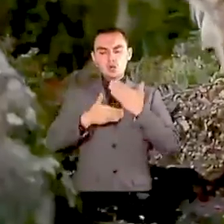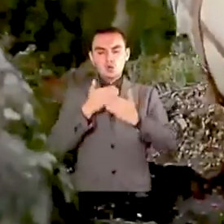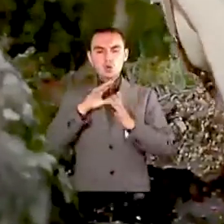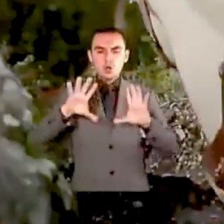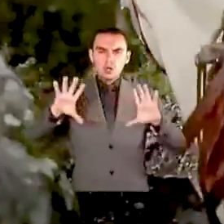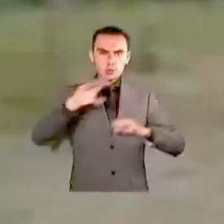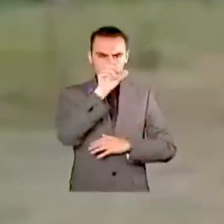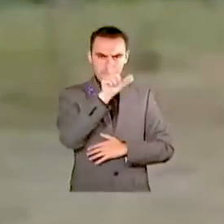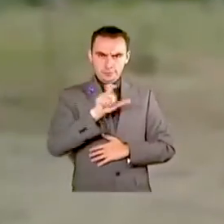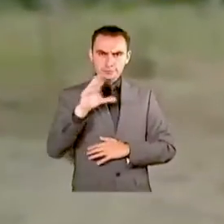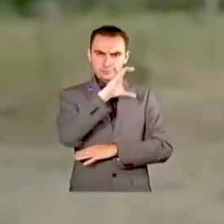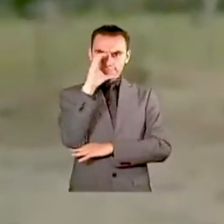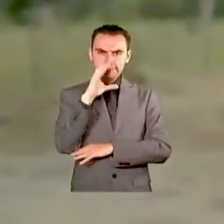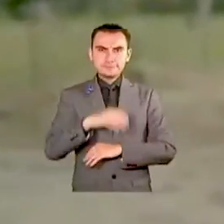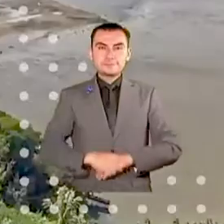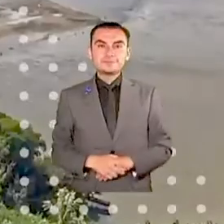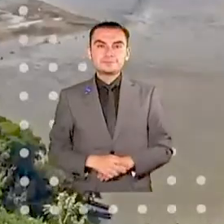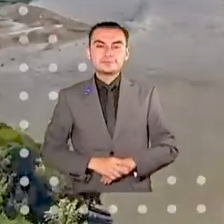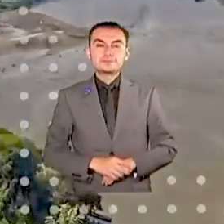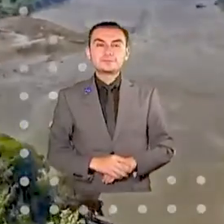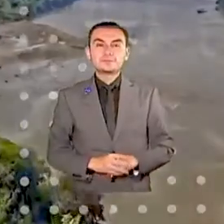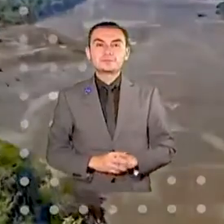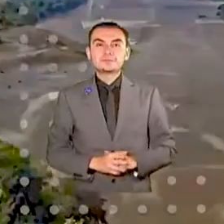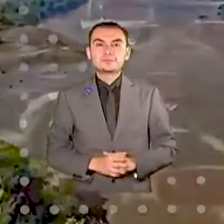los colombianos.